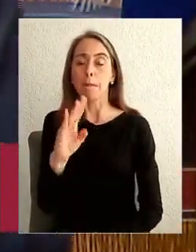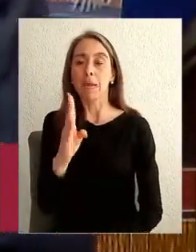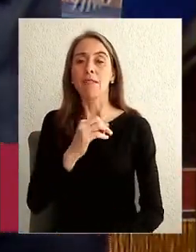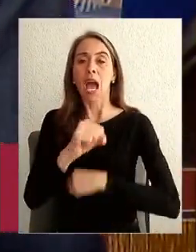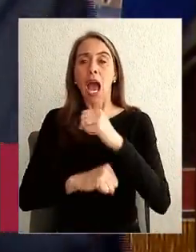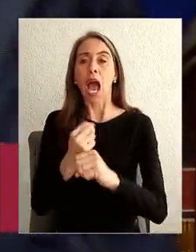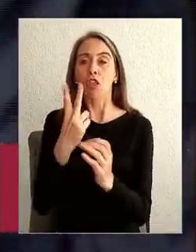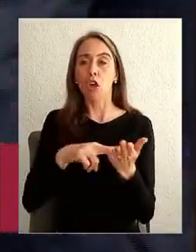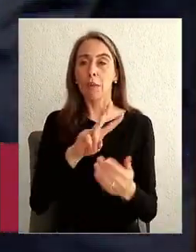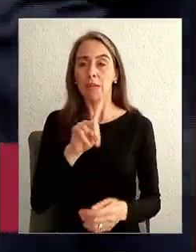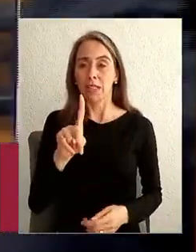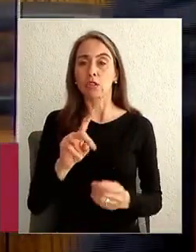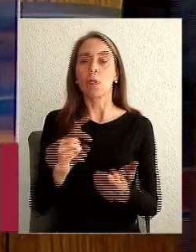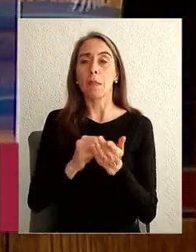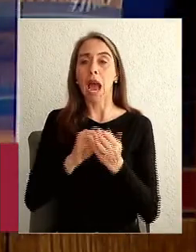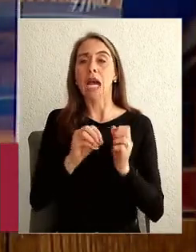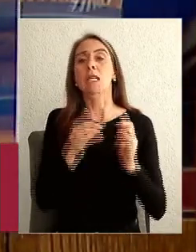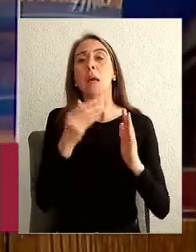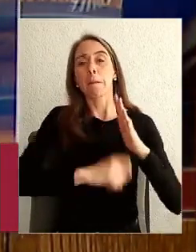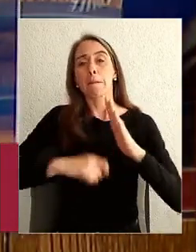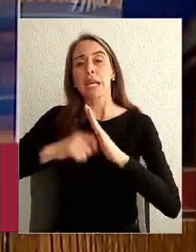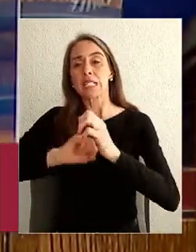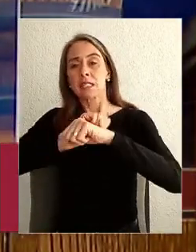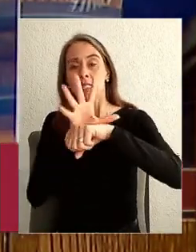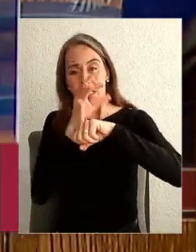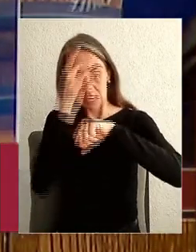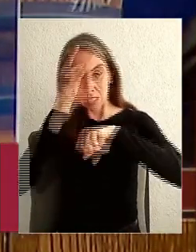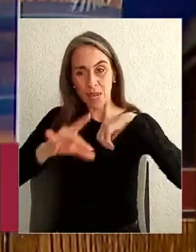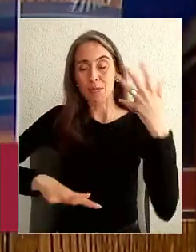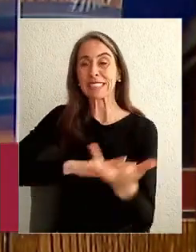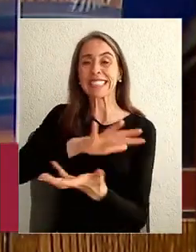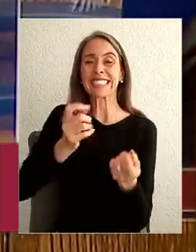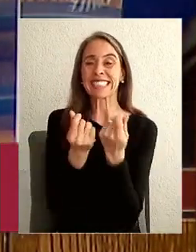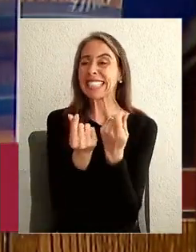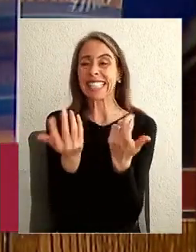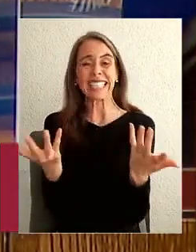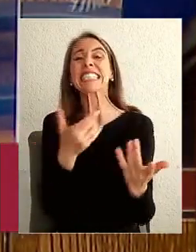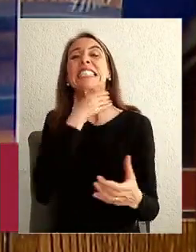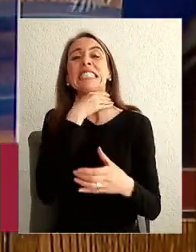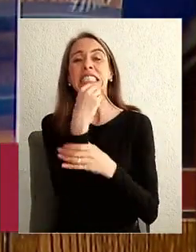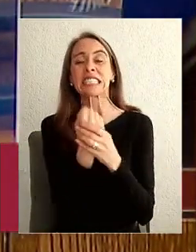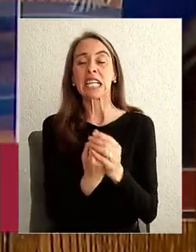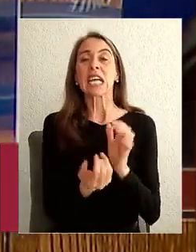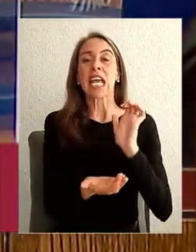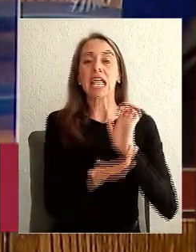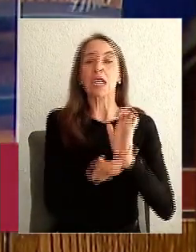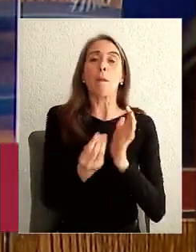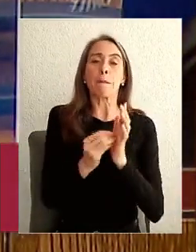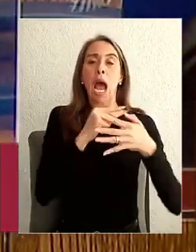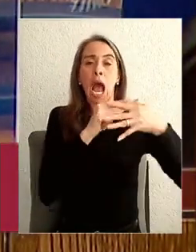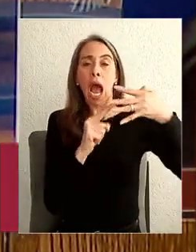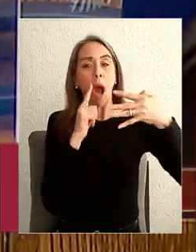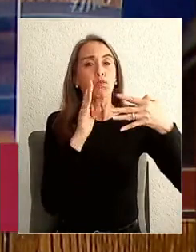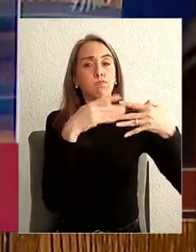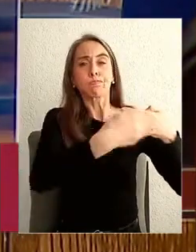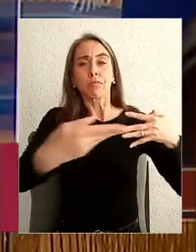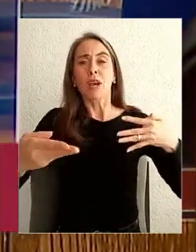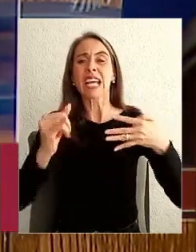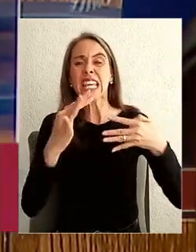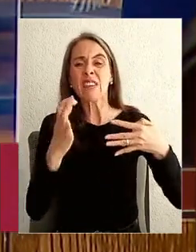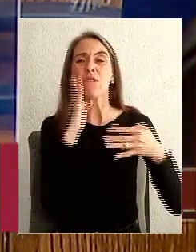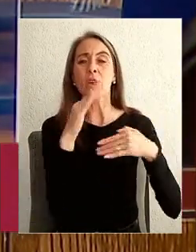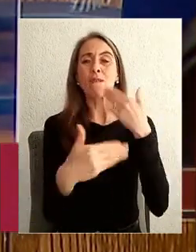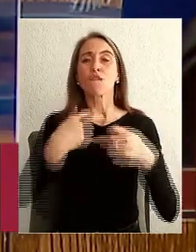crisis sanitaria, fue necesario reevaluar la extensión y magnitud del apoyo fiscal, y así el presente año se implementaron